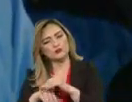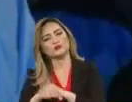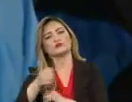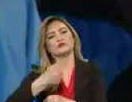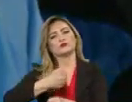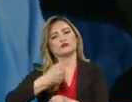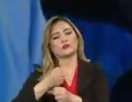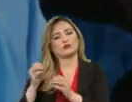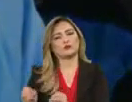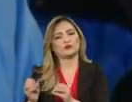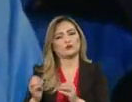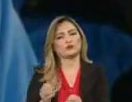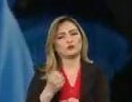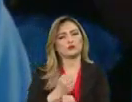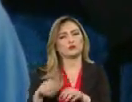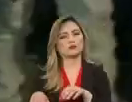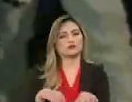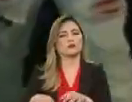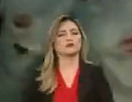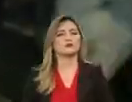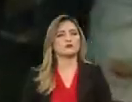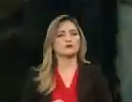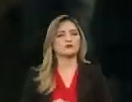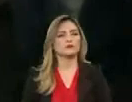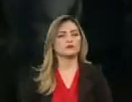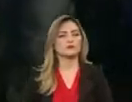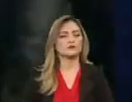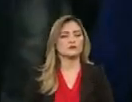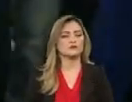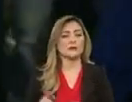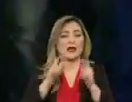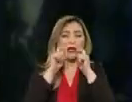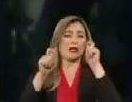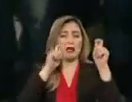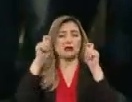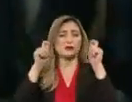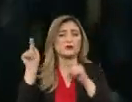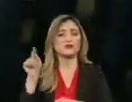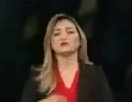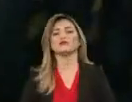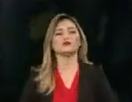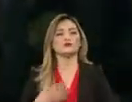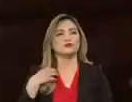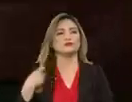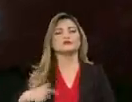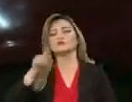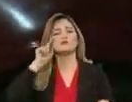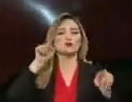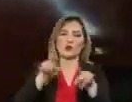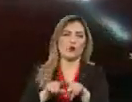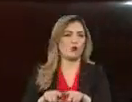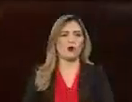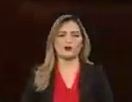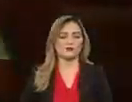de manera organizada a hacer sus actividades aquí en el mercado. Ellos de su parte manifestaban su desacuerdo frente a